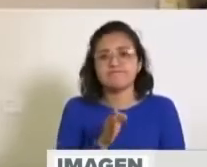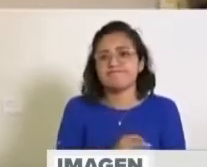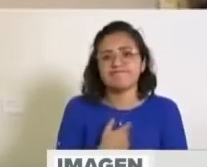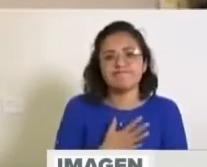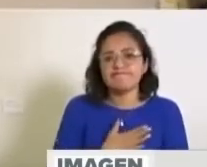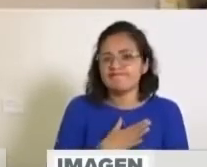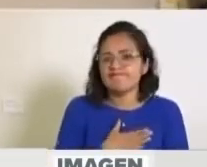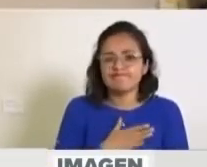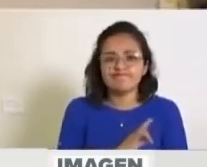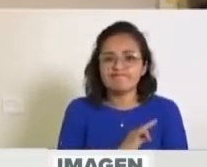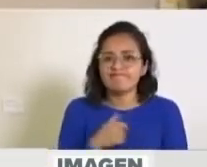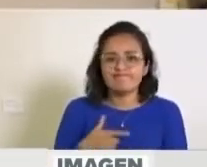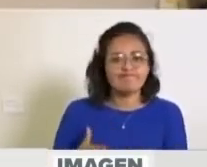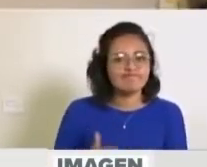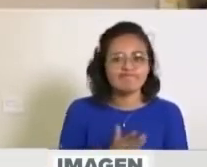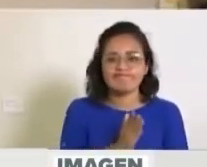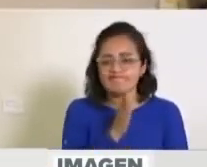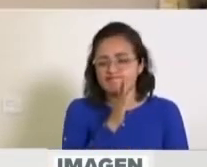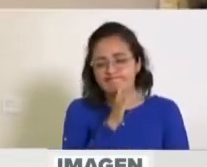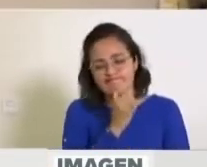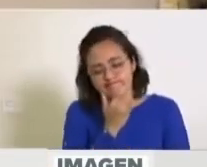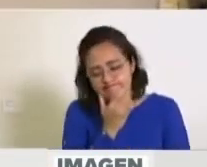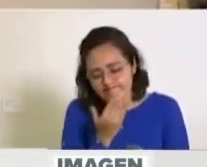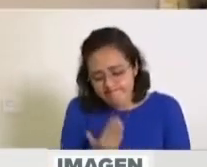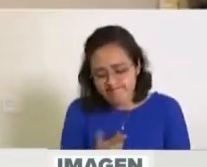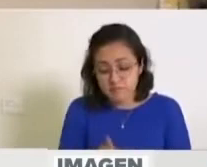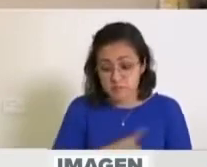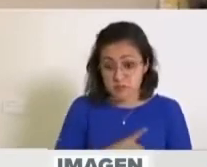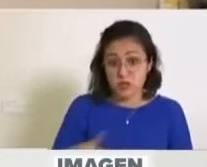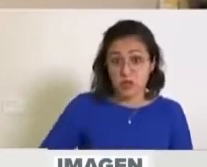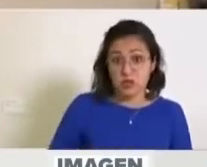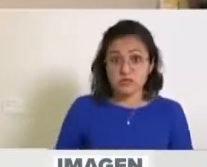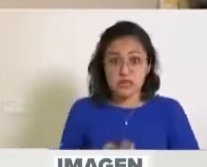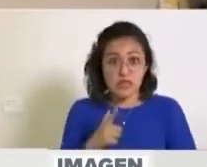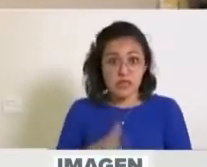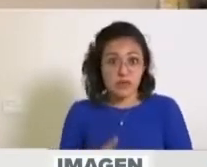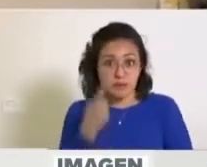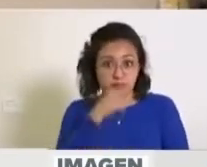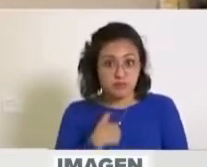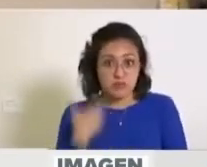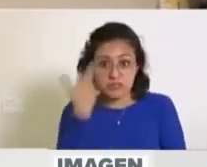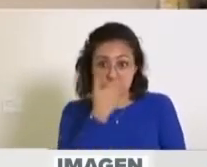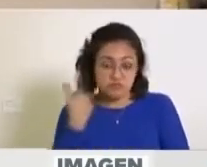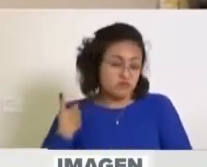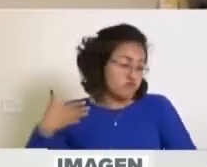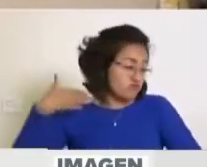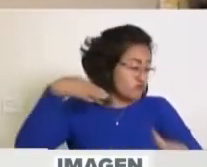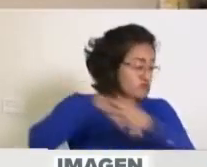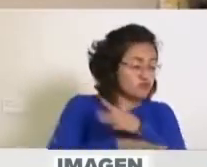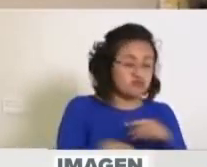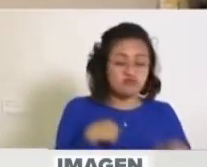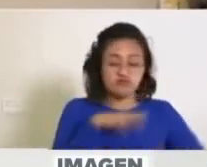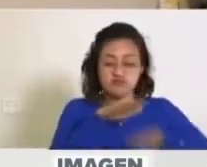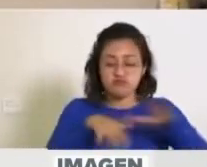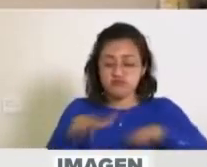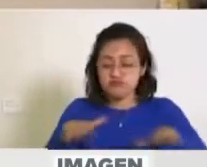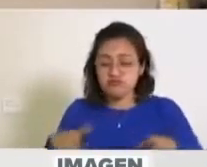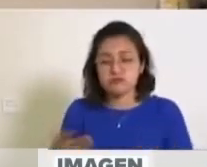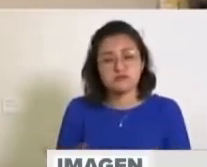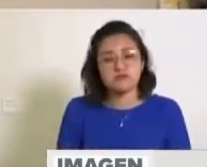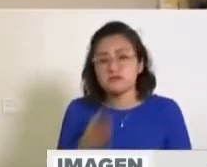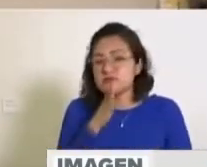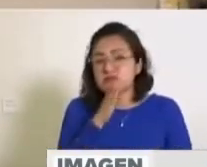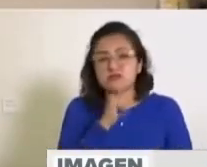No, de ninguna forma tenemos alcances nosotros como gobierno estatal para revisar ese tipo